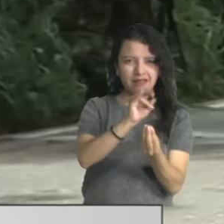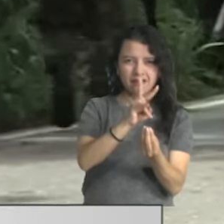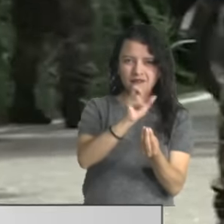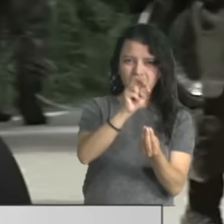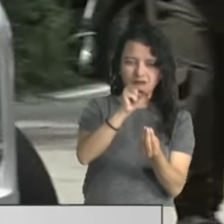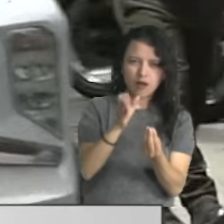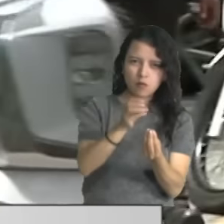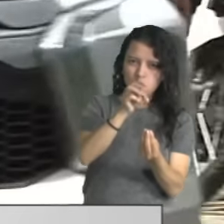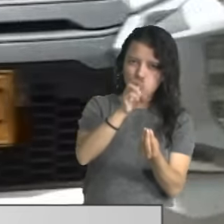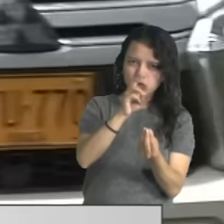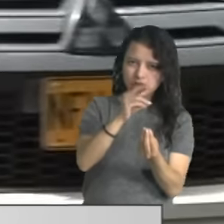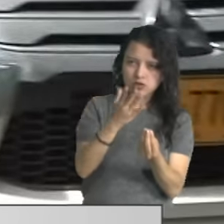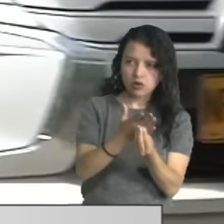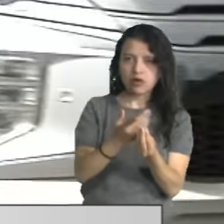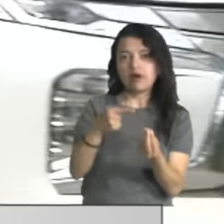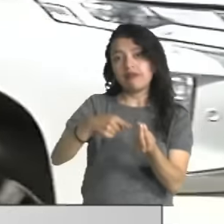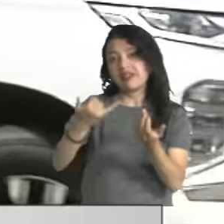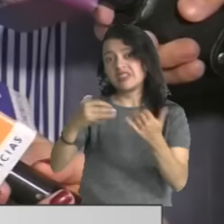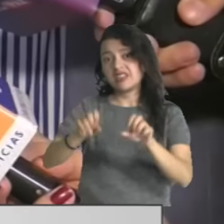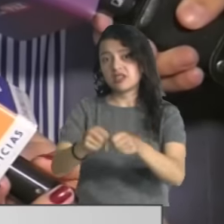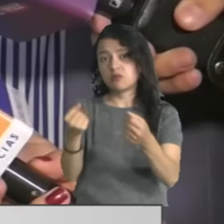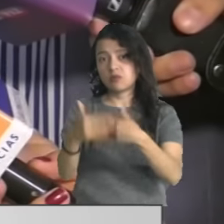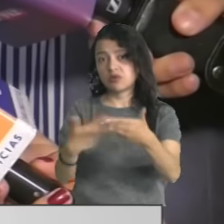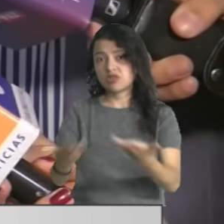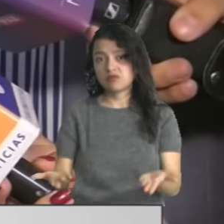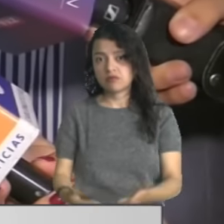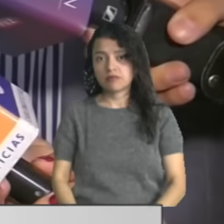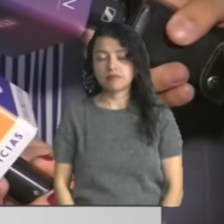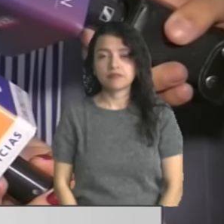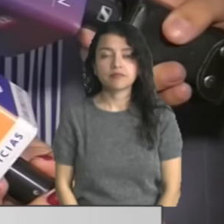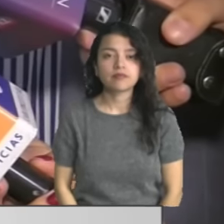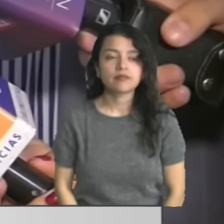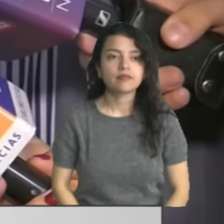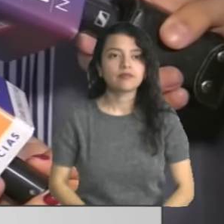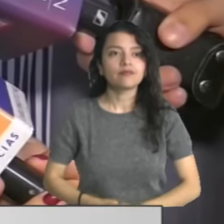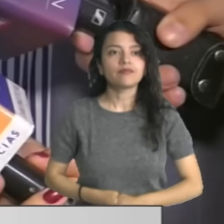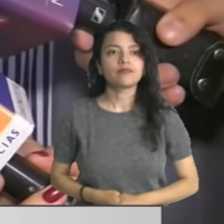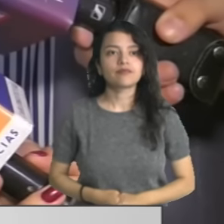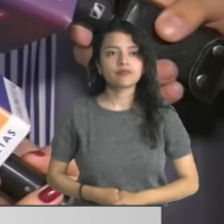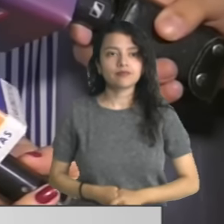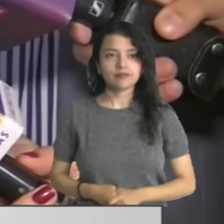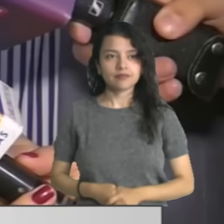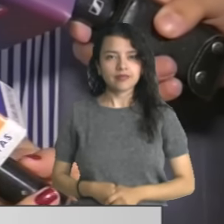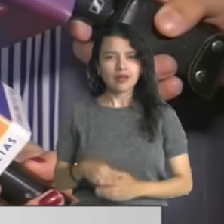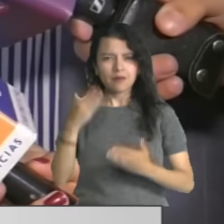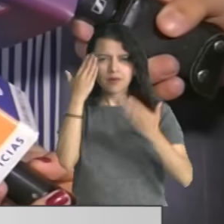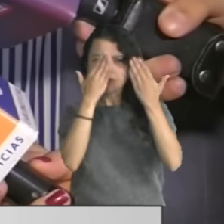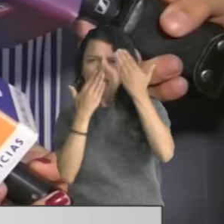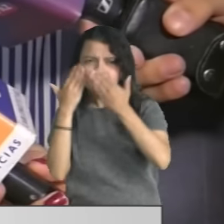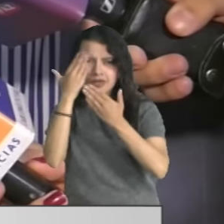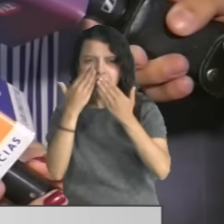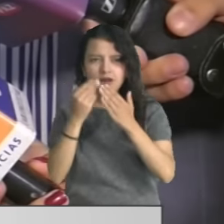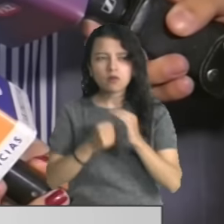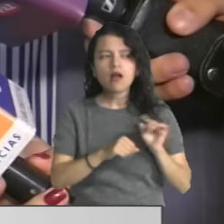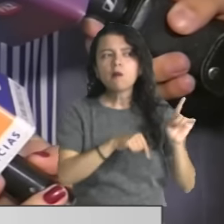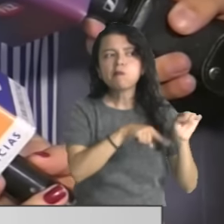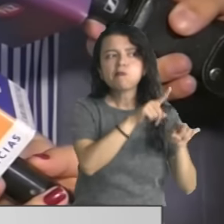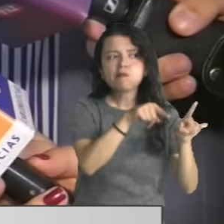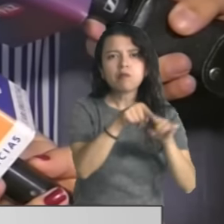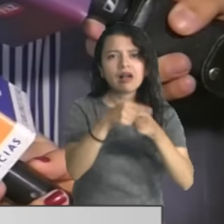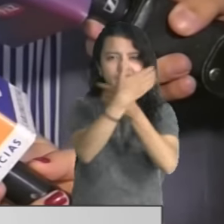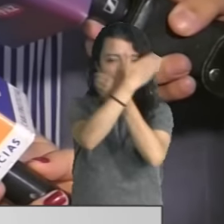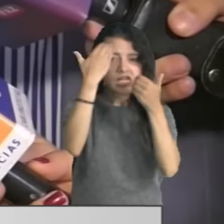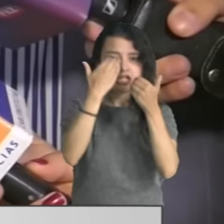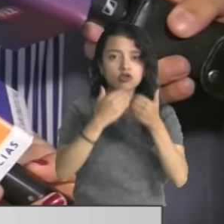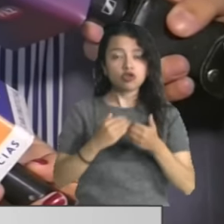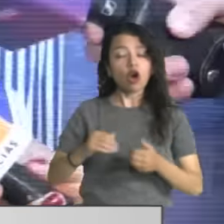Mordisco, con quien ya no hay proceso alguno. Vamos a evaluar en estos 3 meses y si siguen aprovechando el cese al fuego para seguir